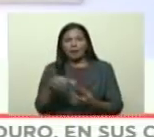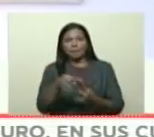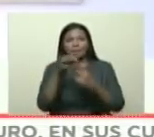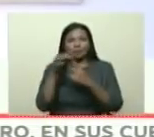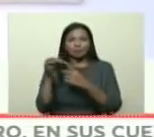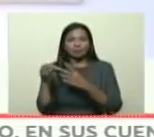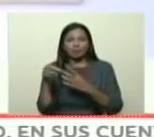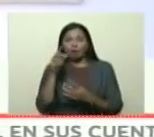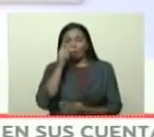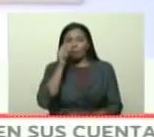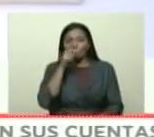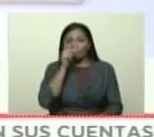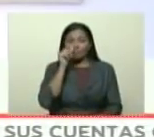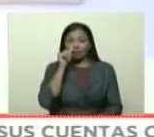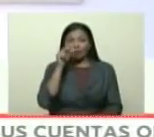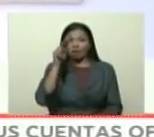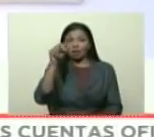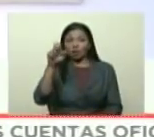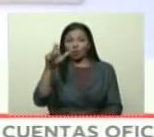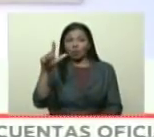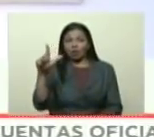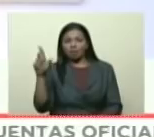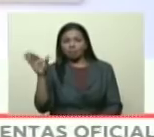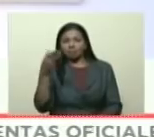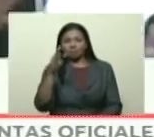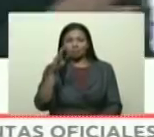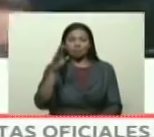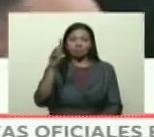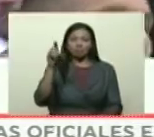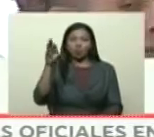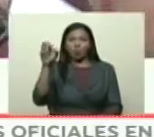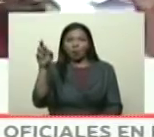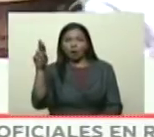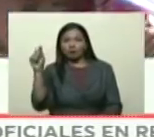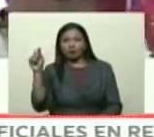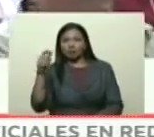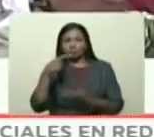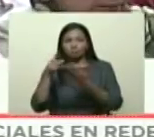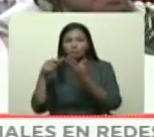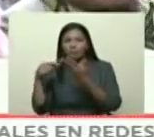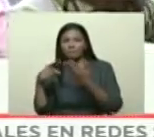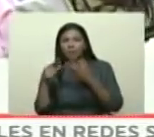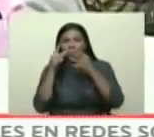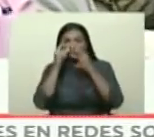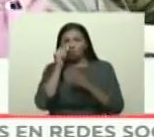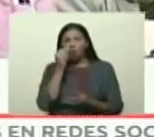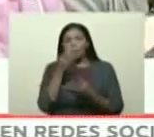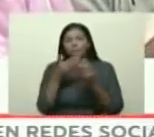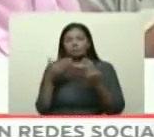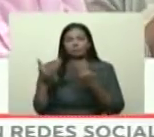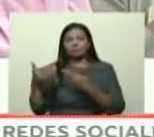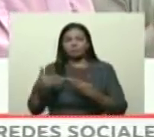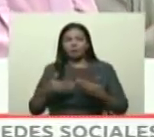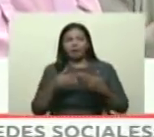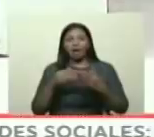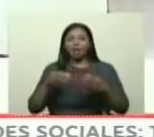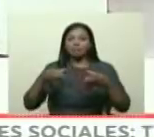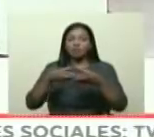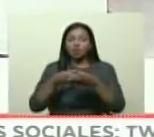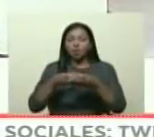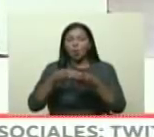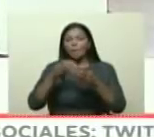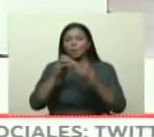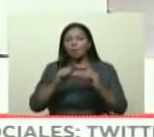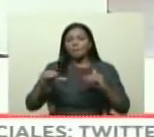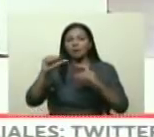Noel Márquez, a Isidoro Duarte, a María Alcira Matute, Armando